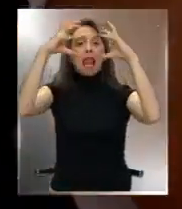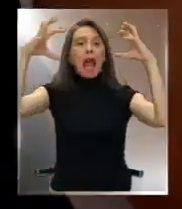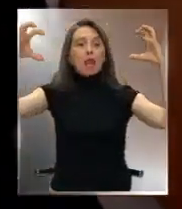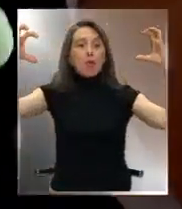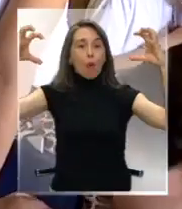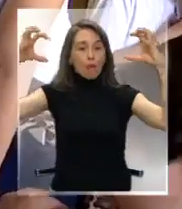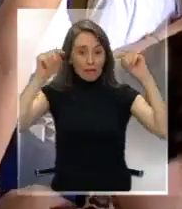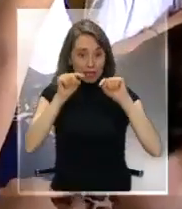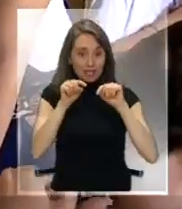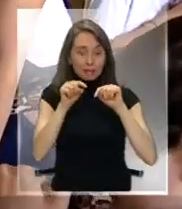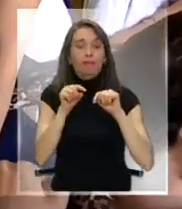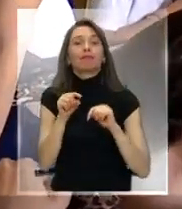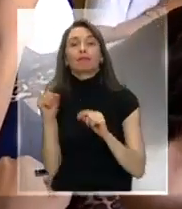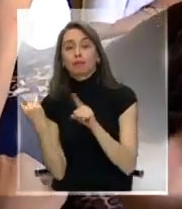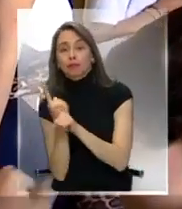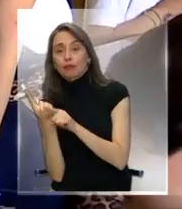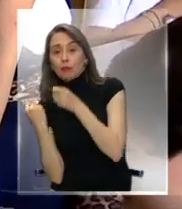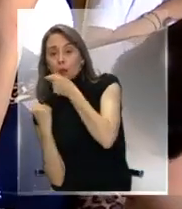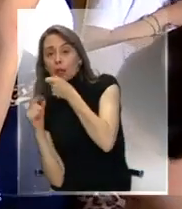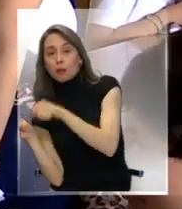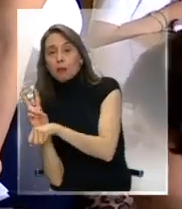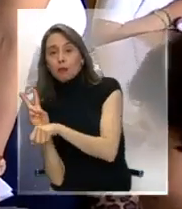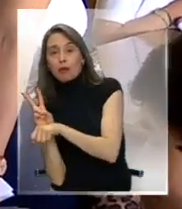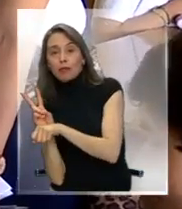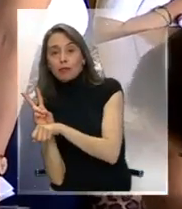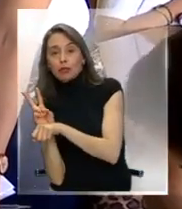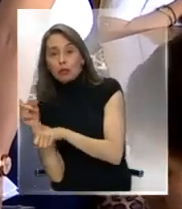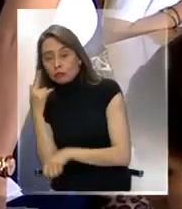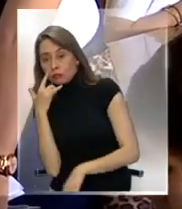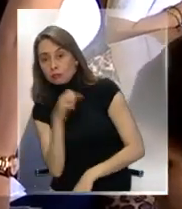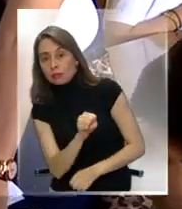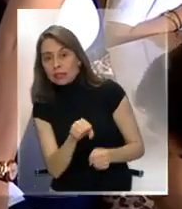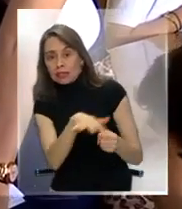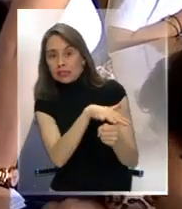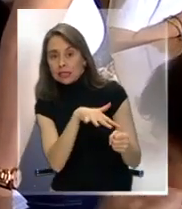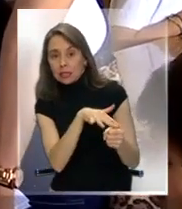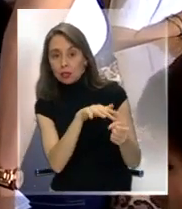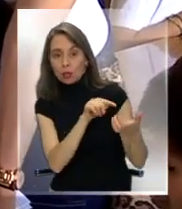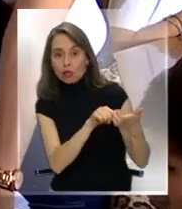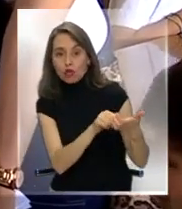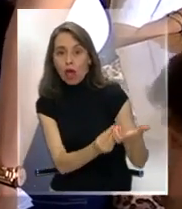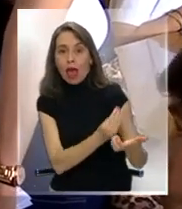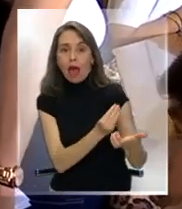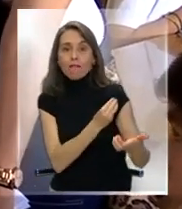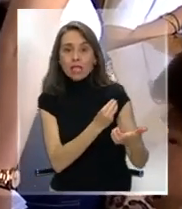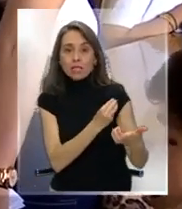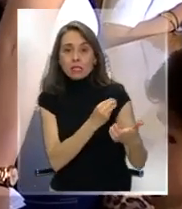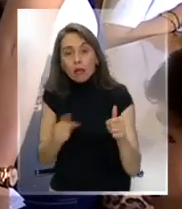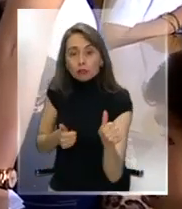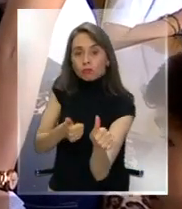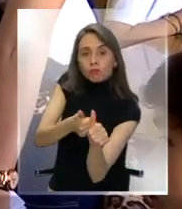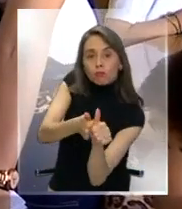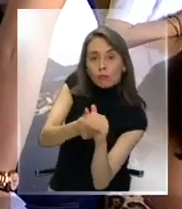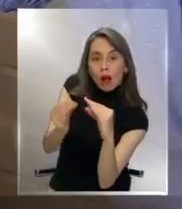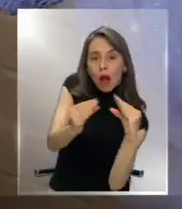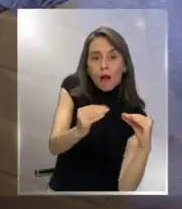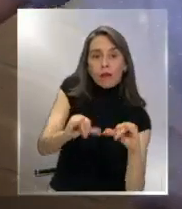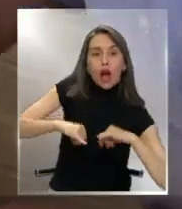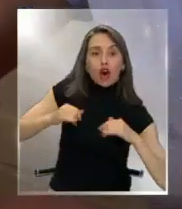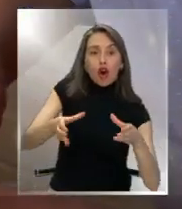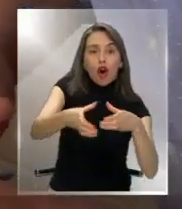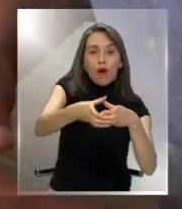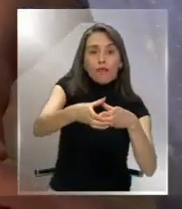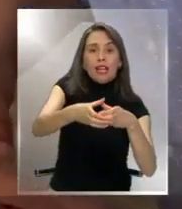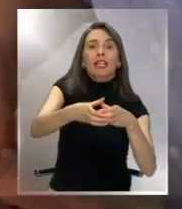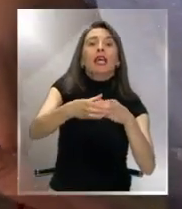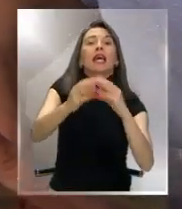Mientras conversamos con este profesor, él detecta una situación que lo pone en alerta y se acerca a conversar con los jóvenes que trabajan